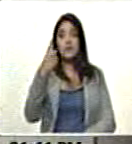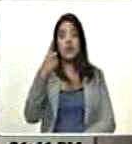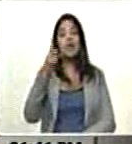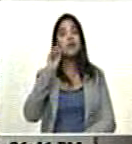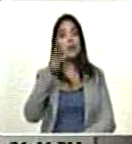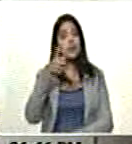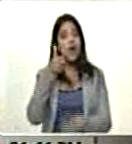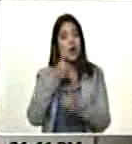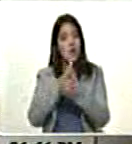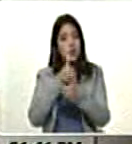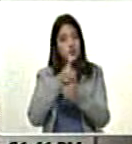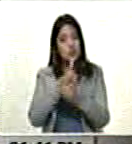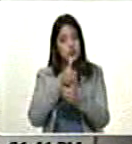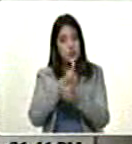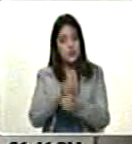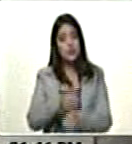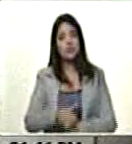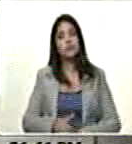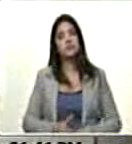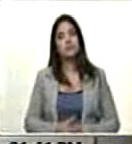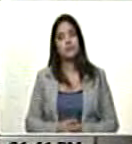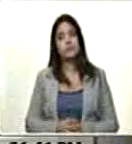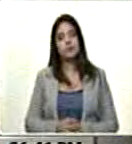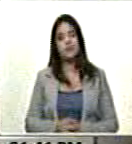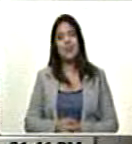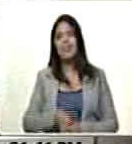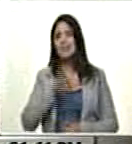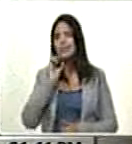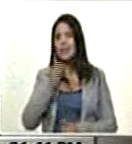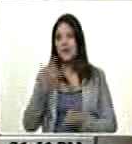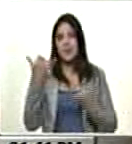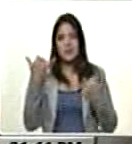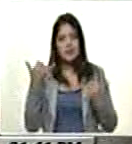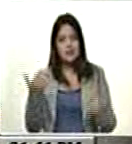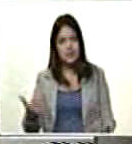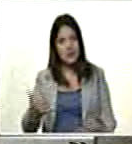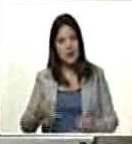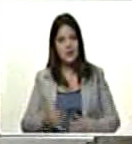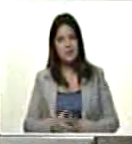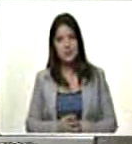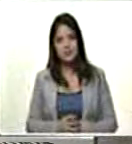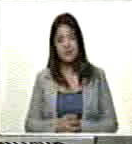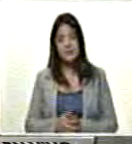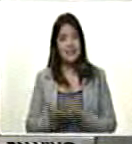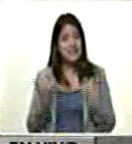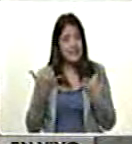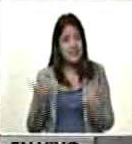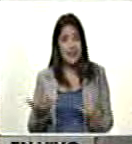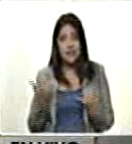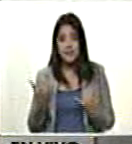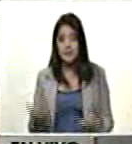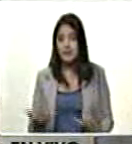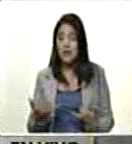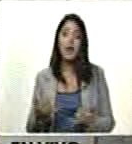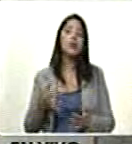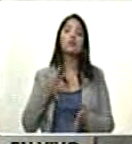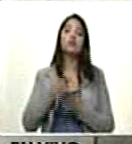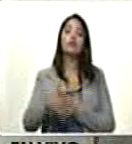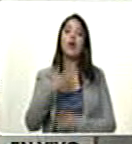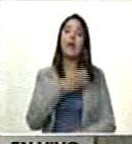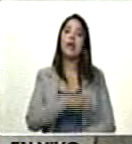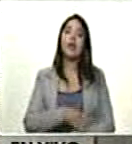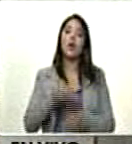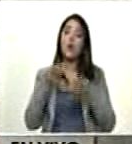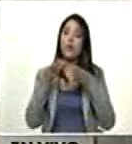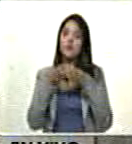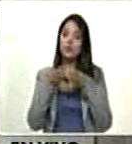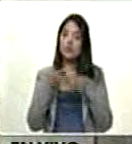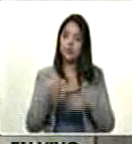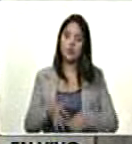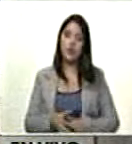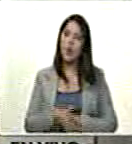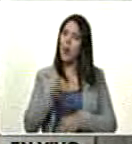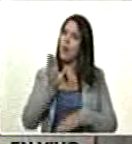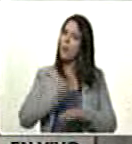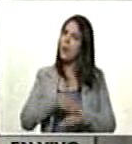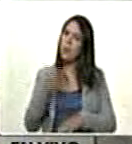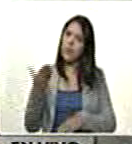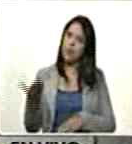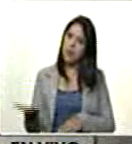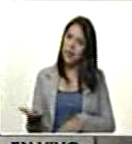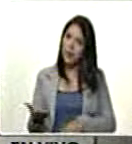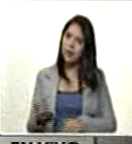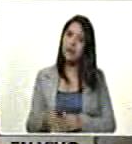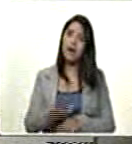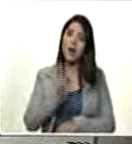auxiliares que van a actuar de forma inmediata ante la comisión de un delito, porque esa es